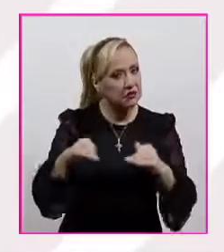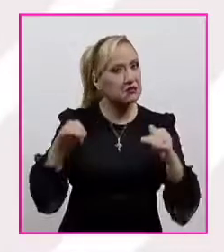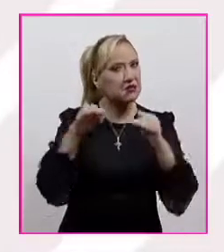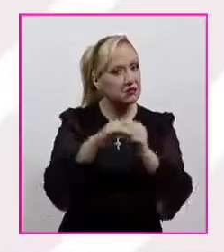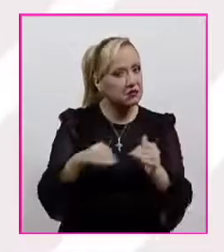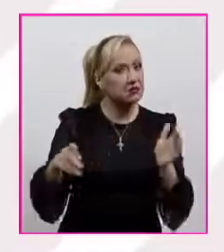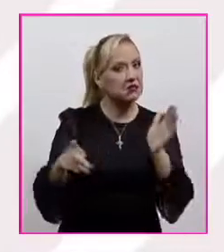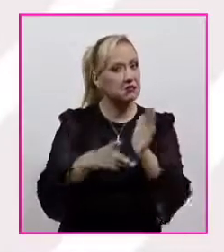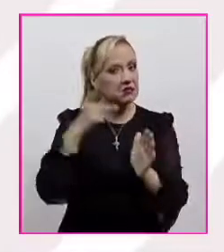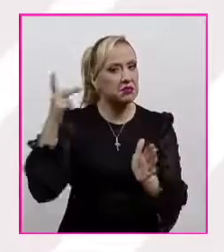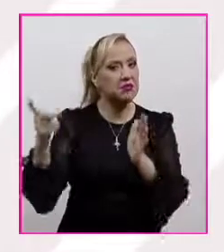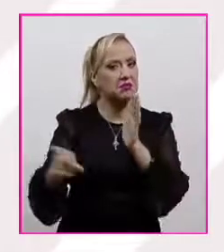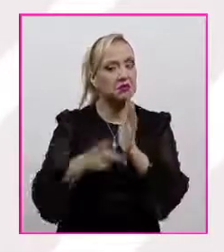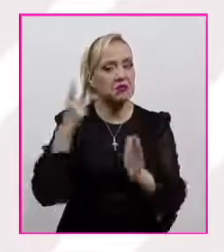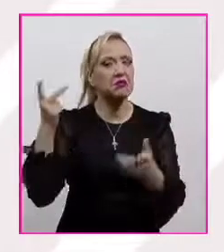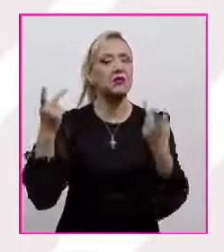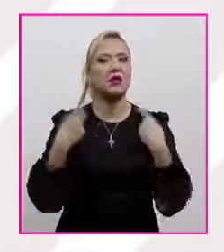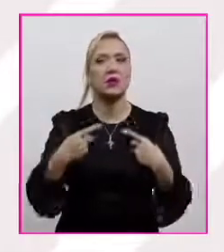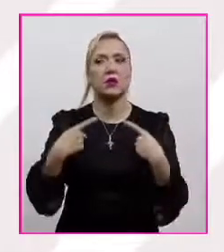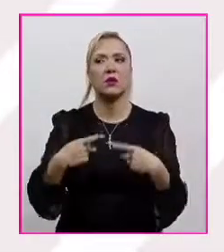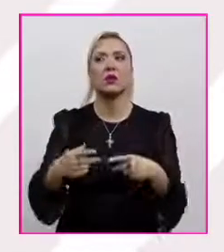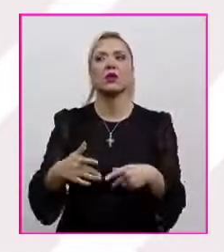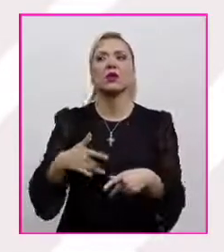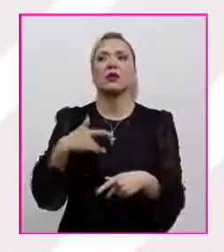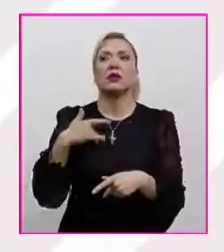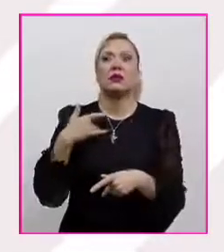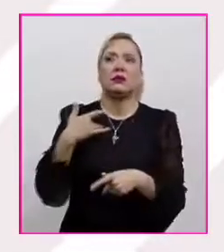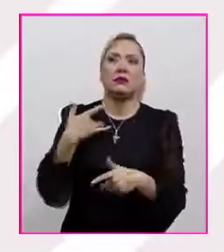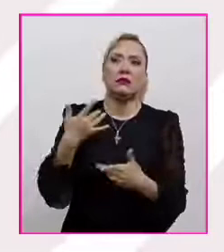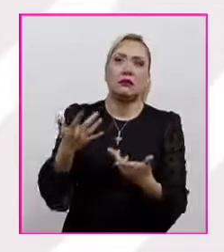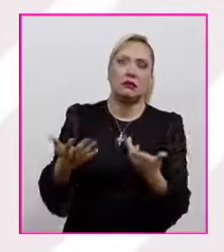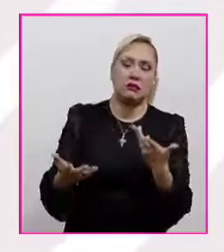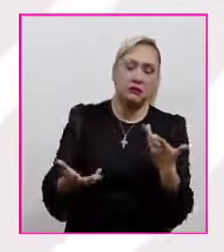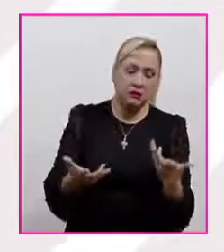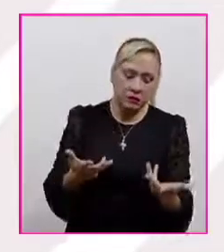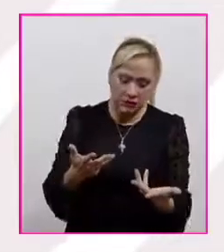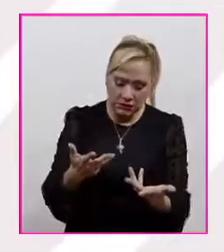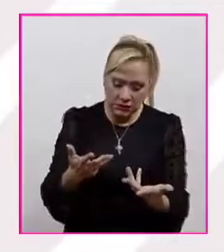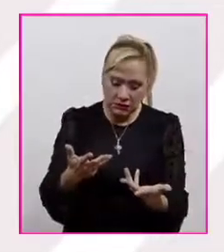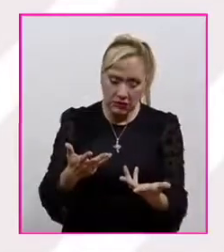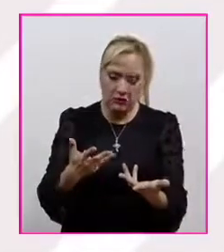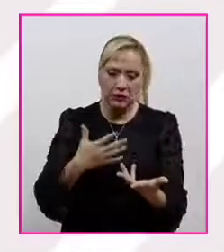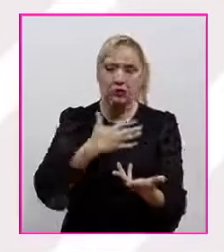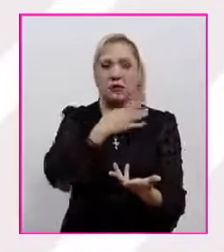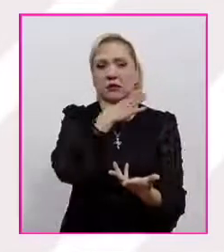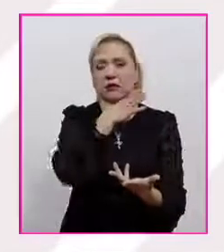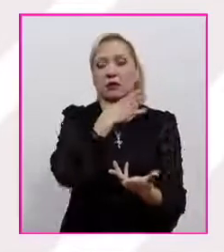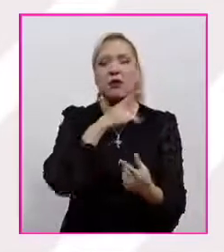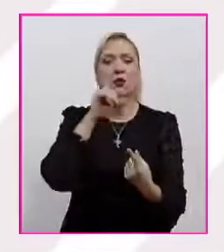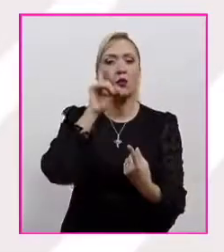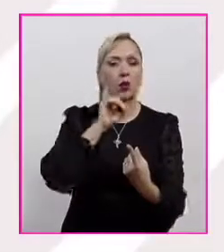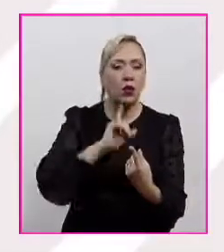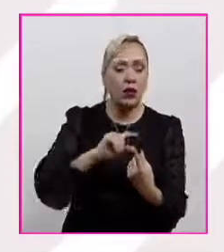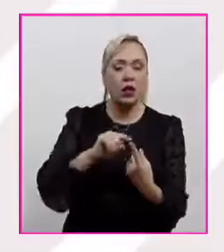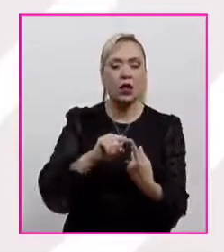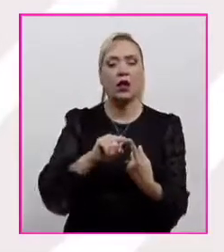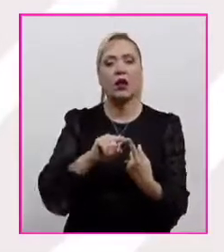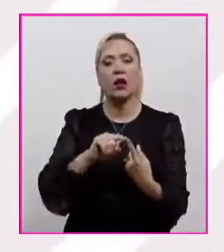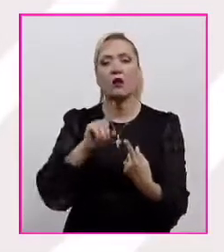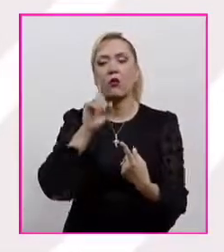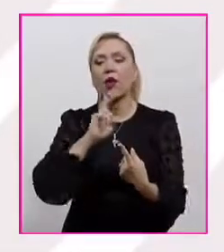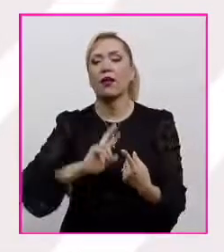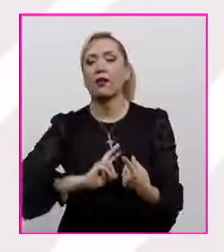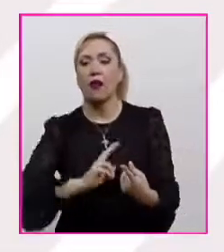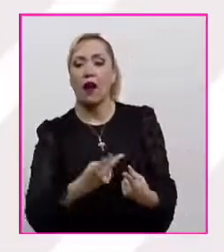causas por las que las personas puedan ser discriminadas se van acumulando. Siempre lo ve más difícil una mujer tal vez trans,